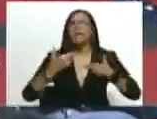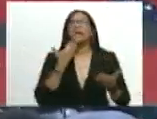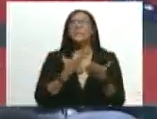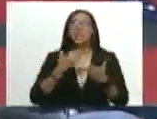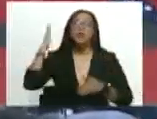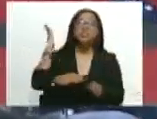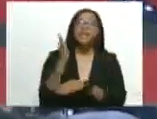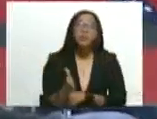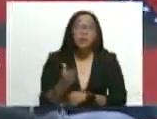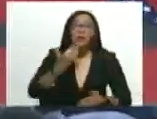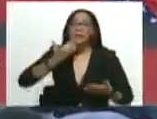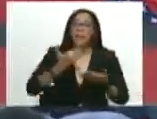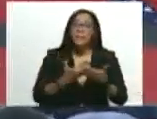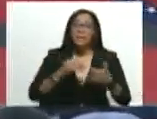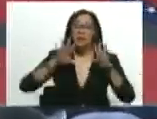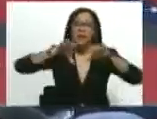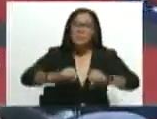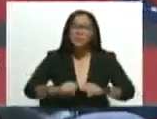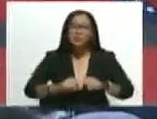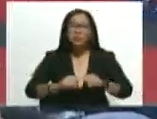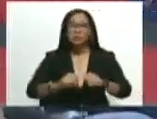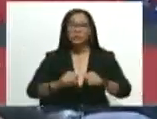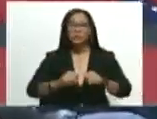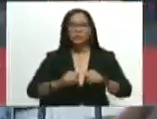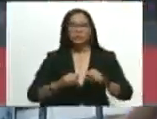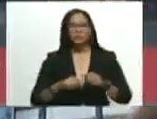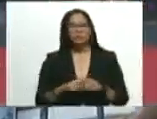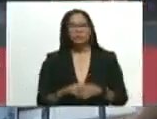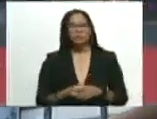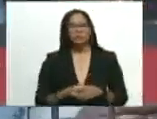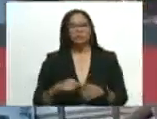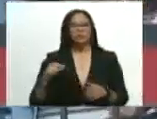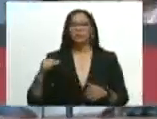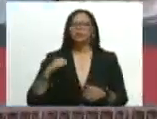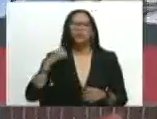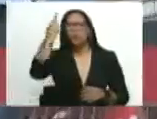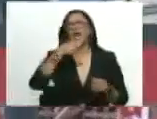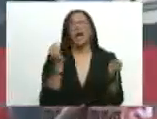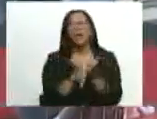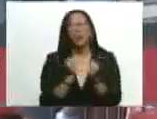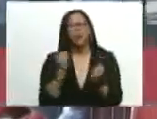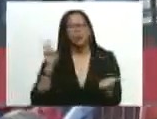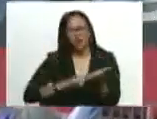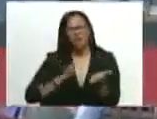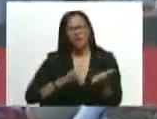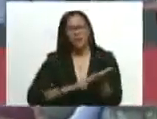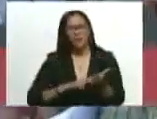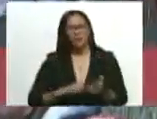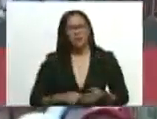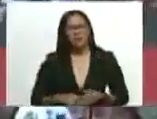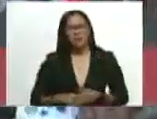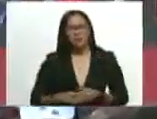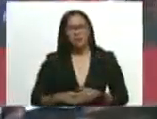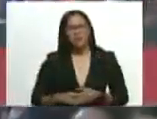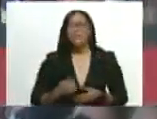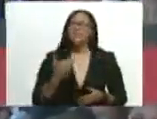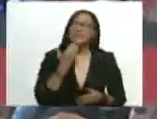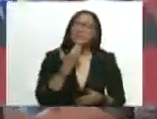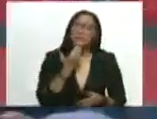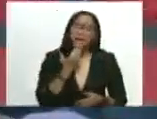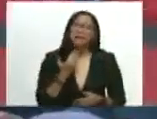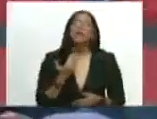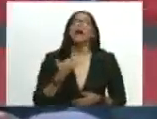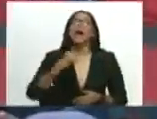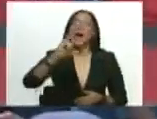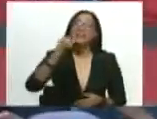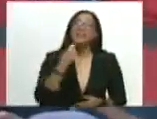que pidieron invasión son unos descarados realmente Y si algo Hay que decir